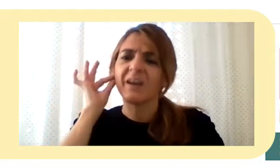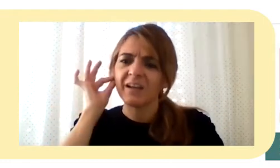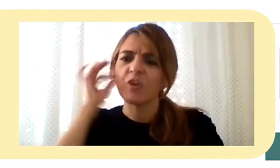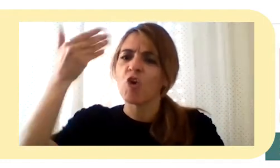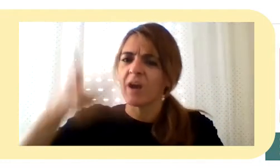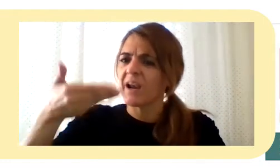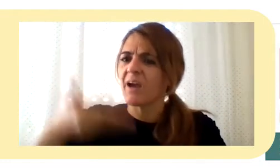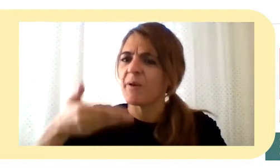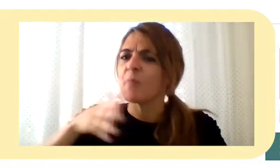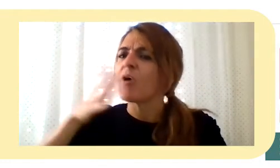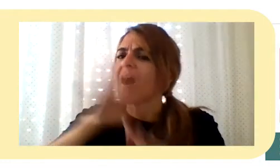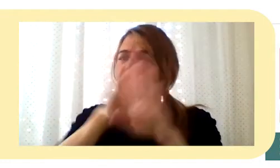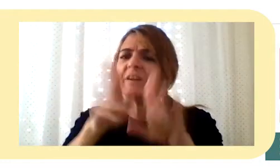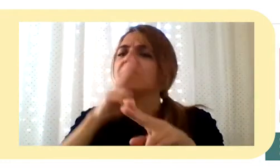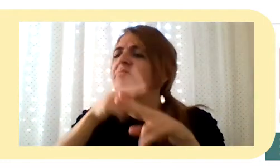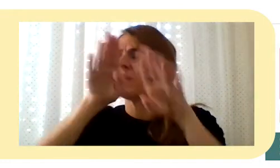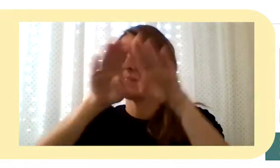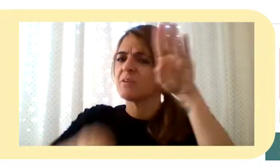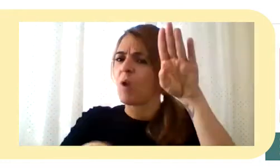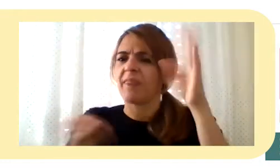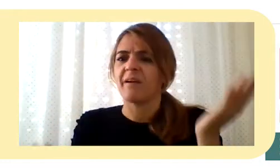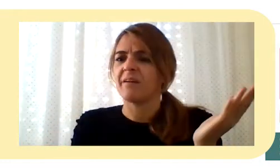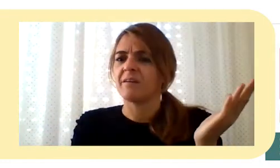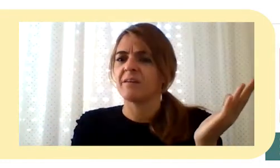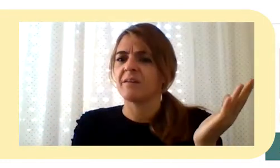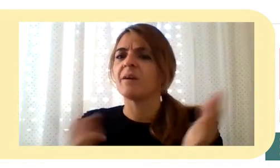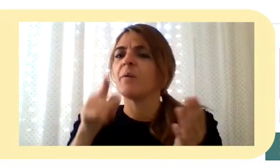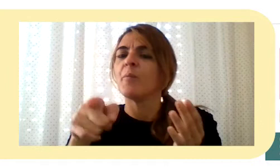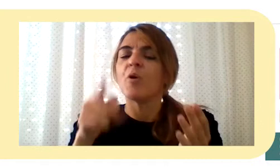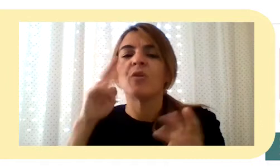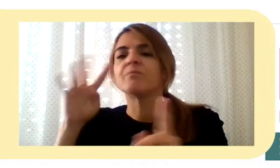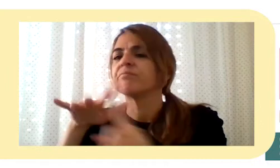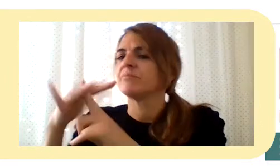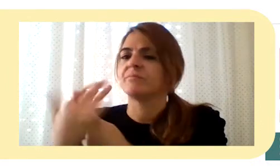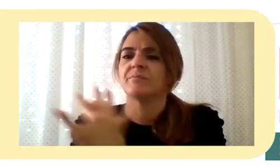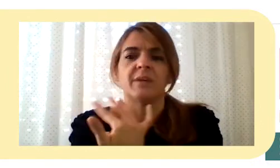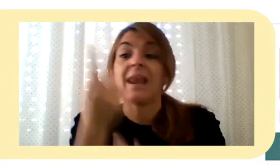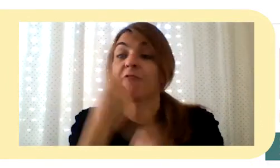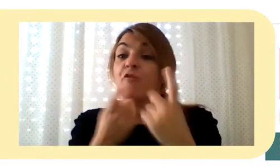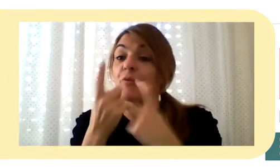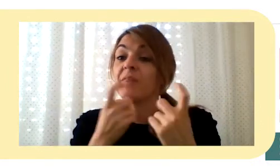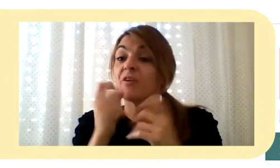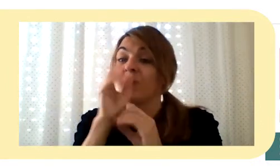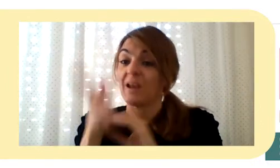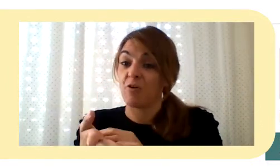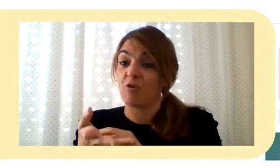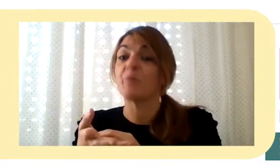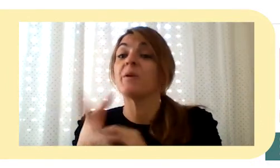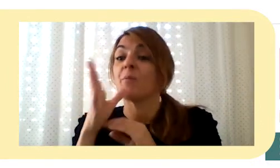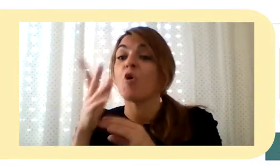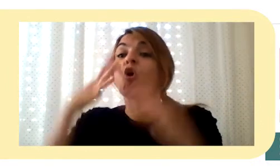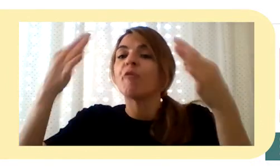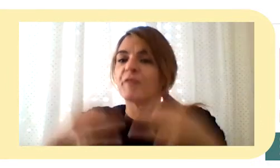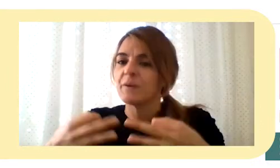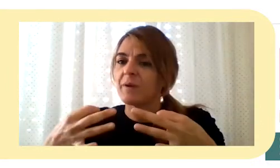una desigualdad. Fijaros lo que pasa, se ha estratificado la información de la COVID por COVID confirmado y